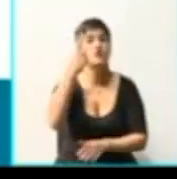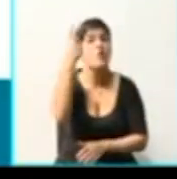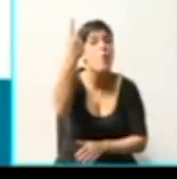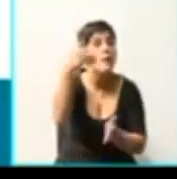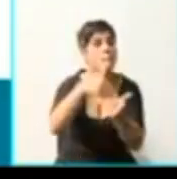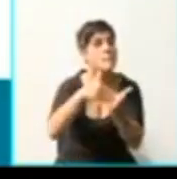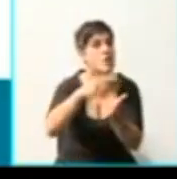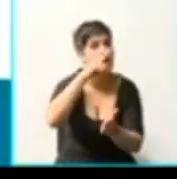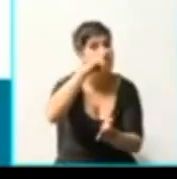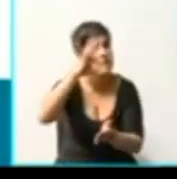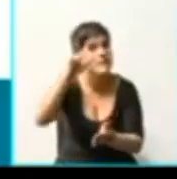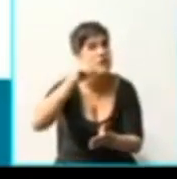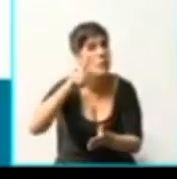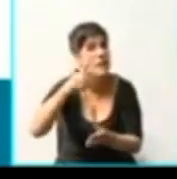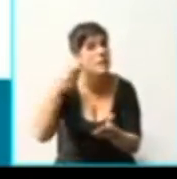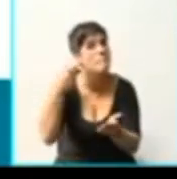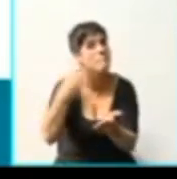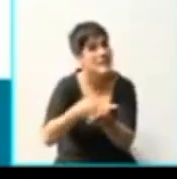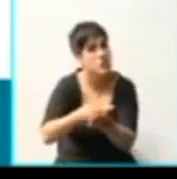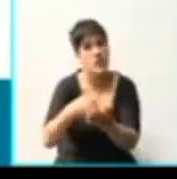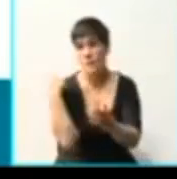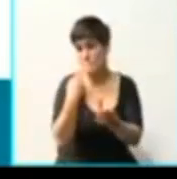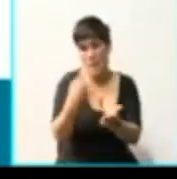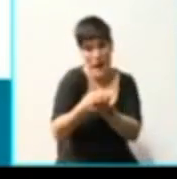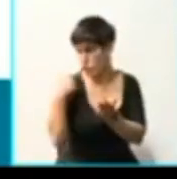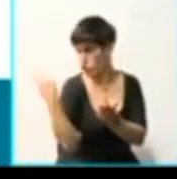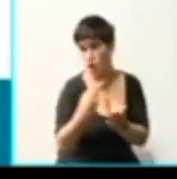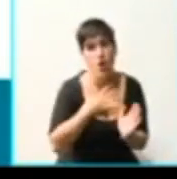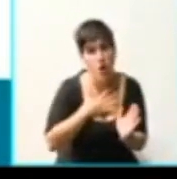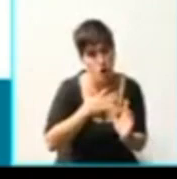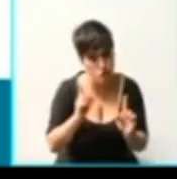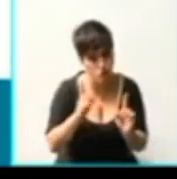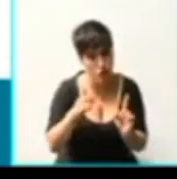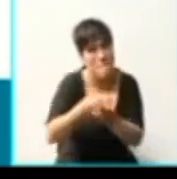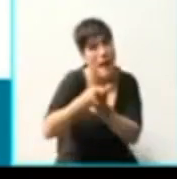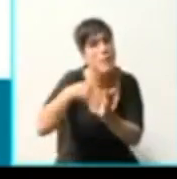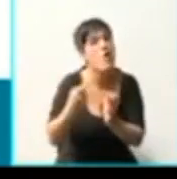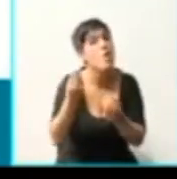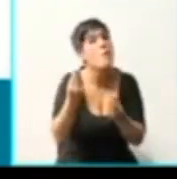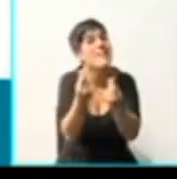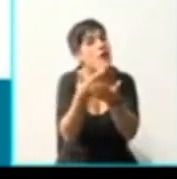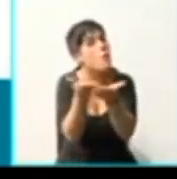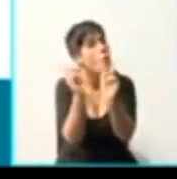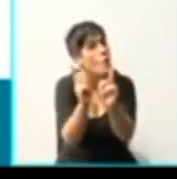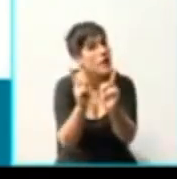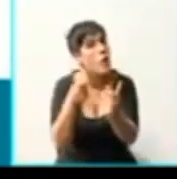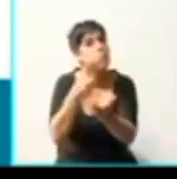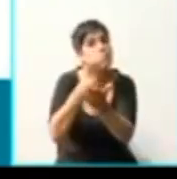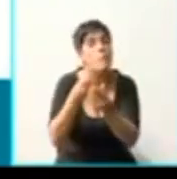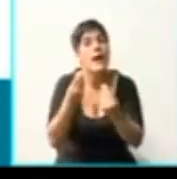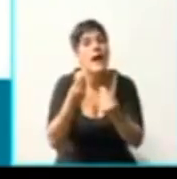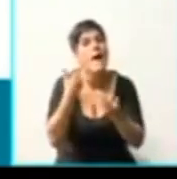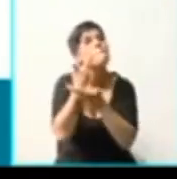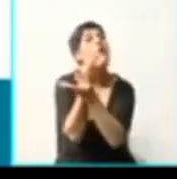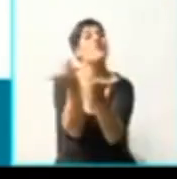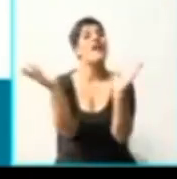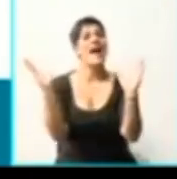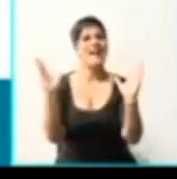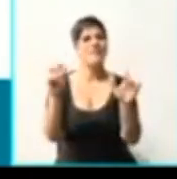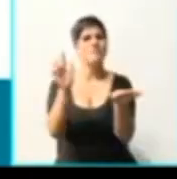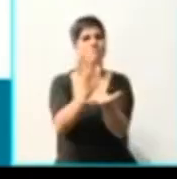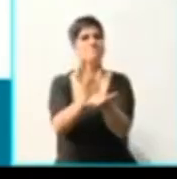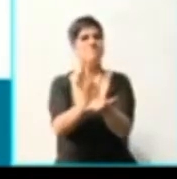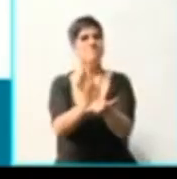1.700.000 pesos nos salió a todos, le salió al erario público, vender frente a la sociedad